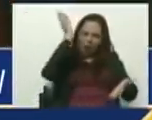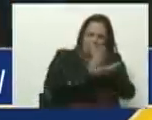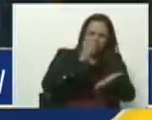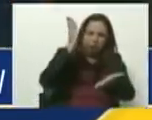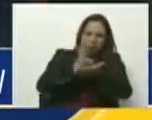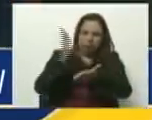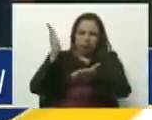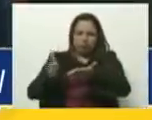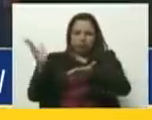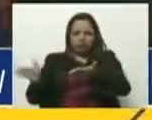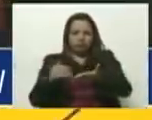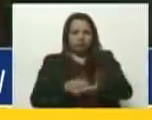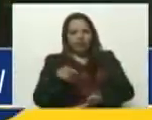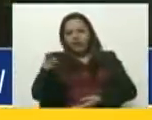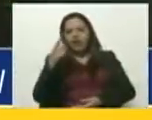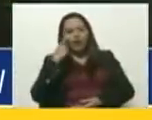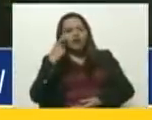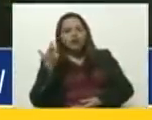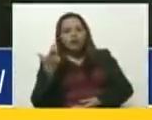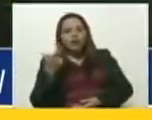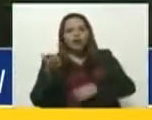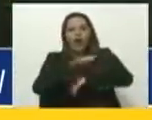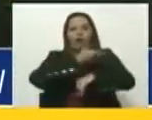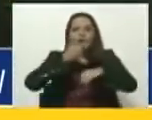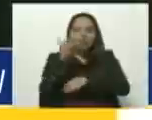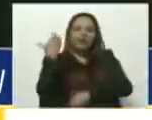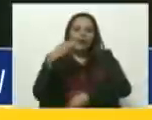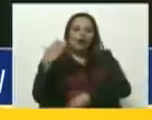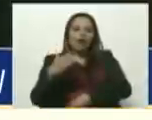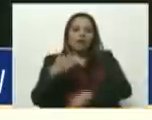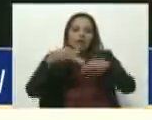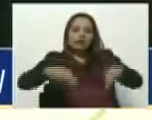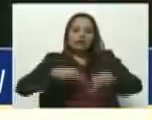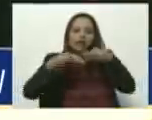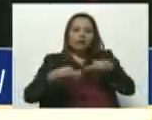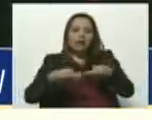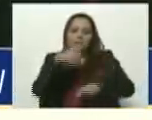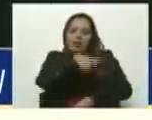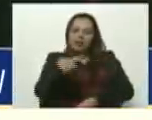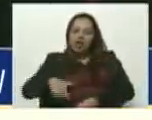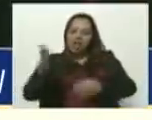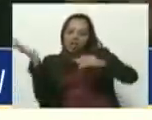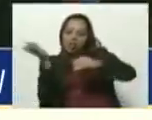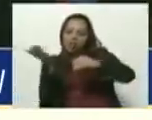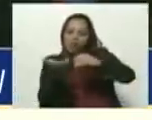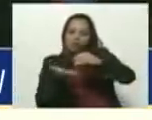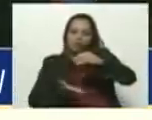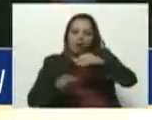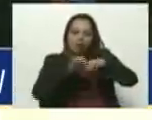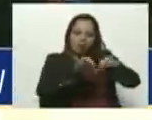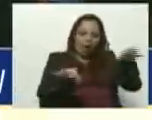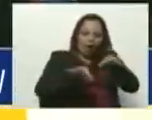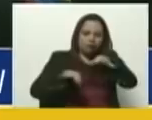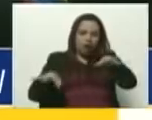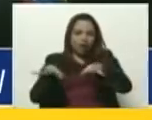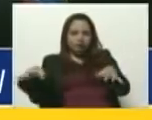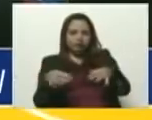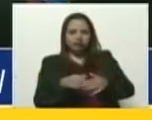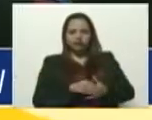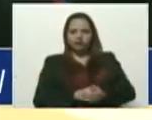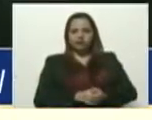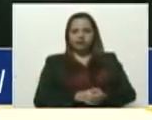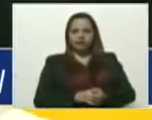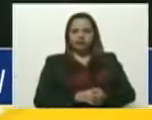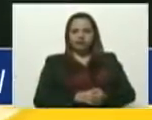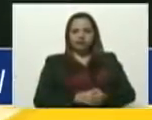bueno eso es tradición en el narco gobierno colombiano pues picar a la gente en pedacitos si hubiese sido en